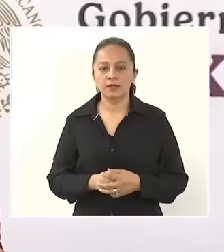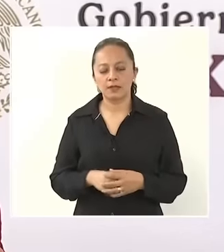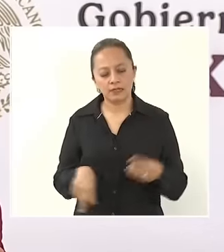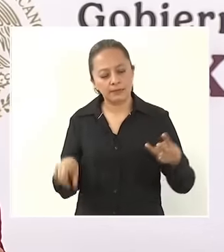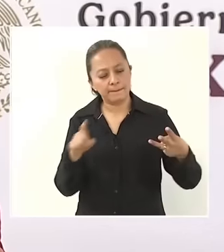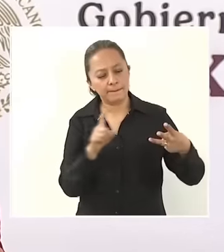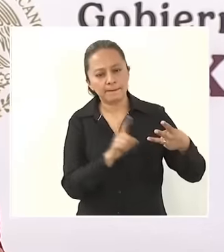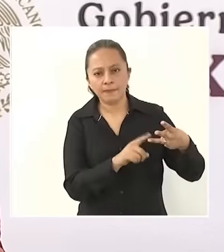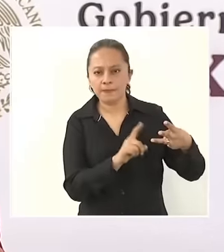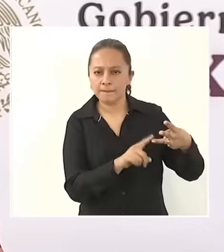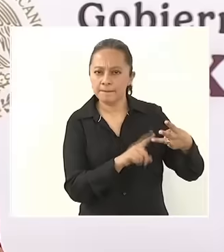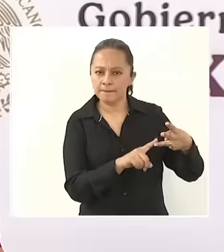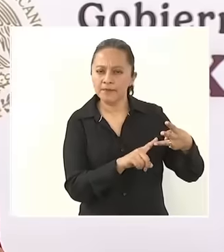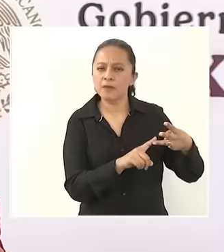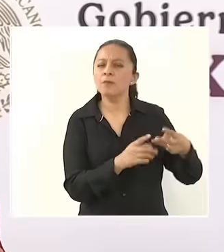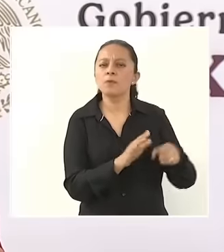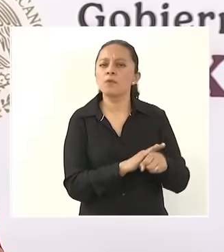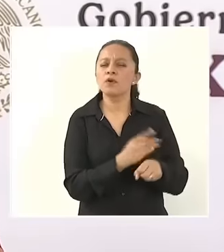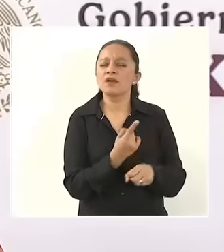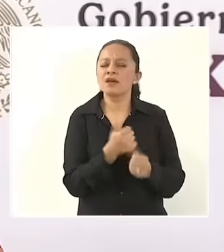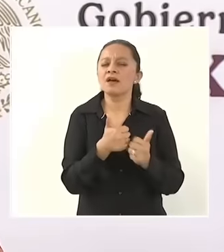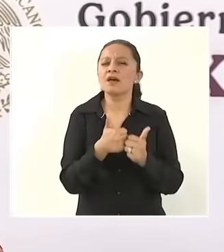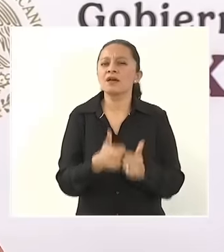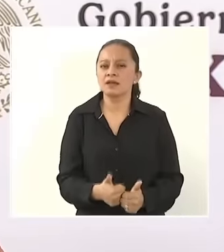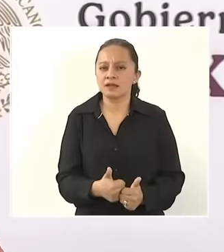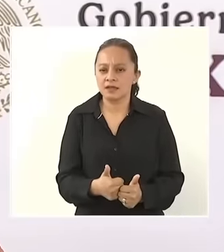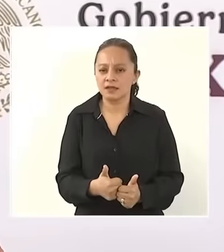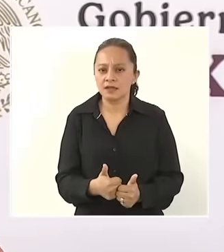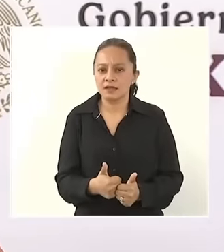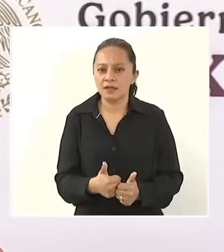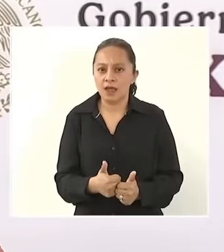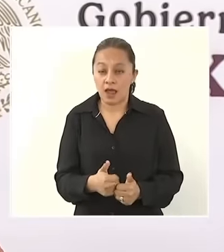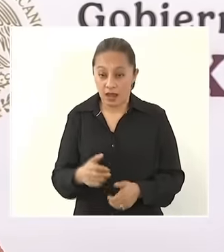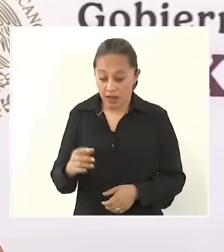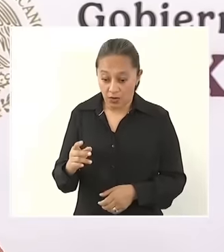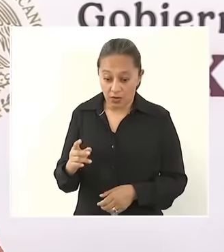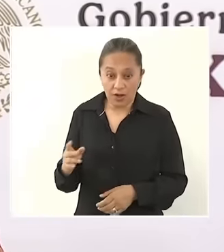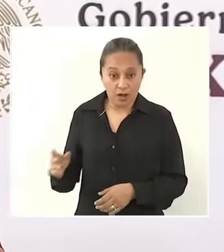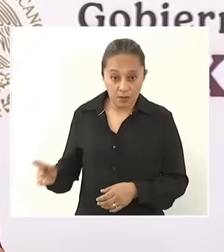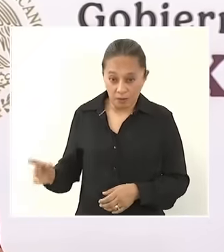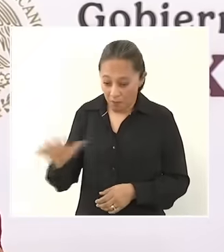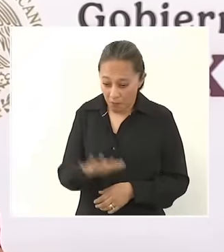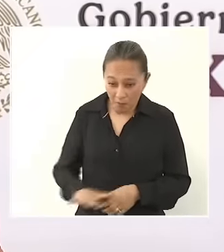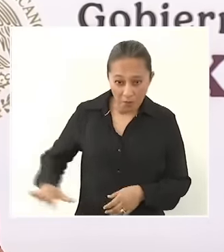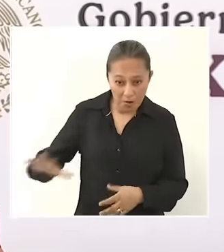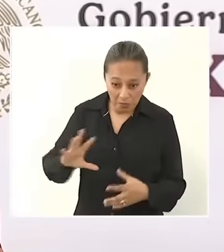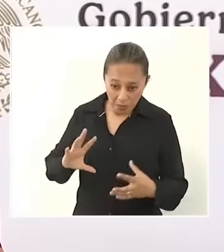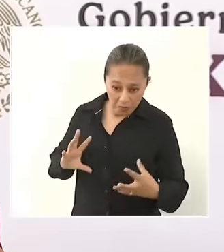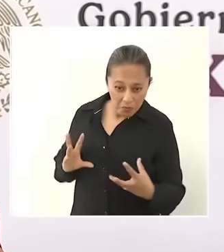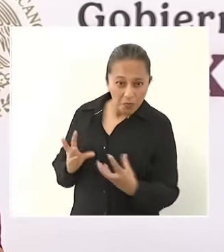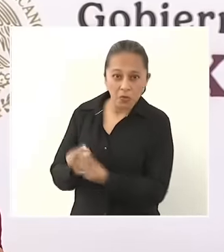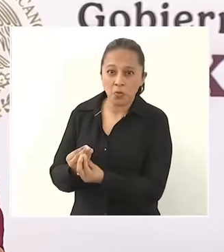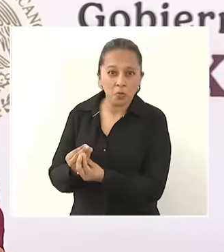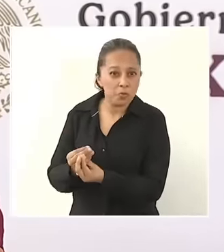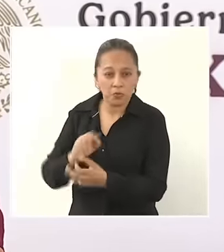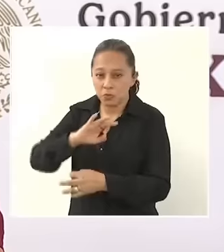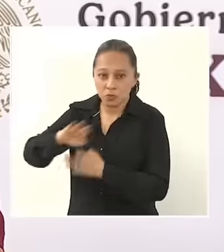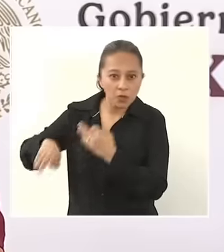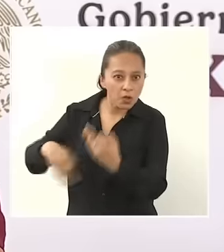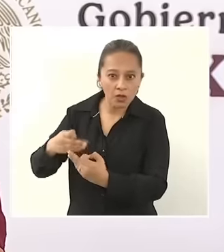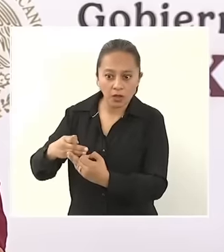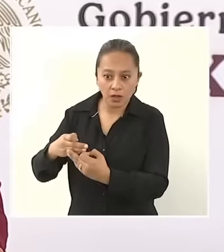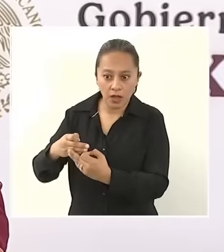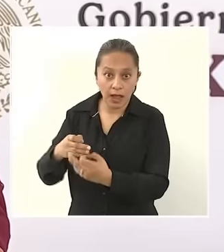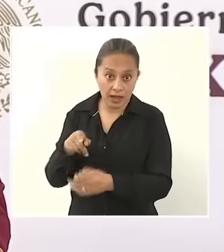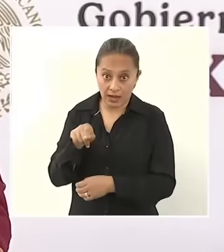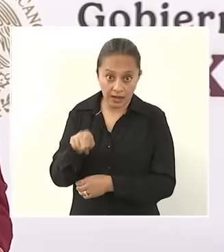qué estamos aquí, con el pueblo todo y sin el pueblo nada. Esos son los